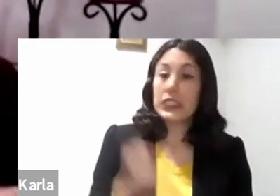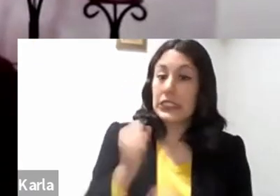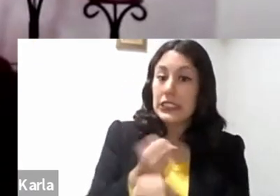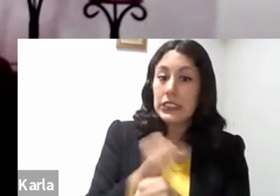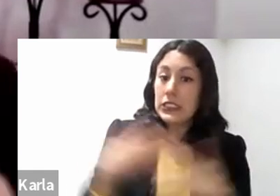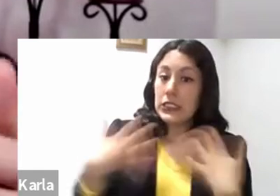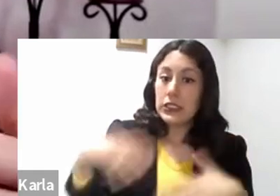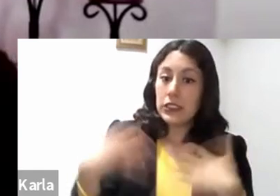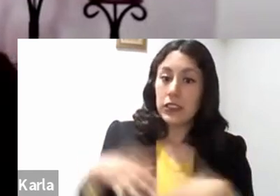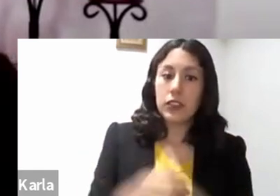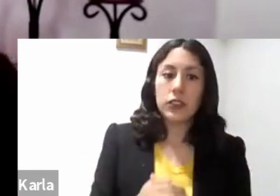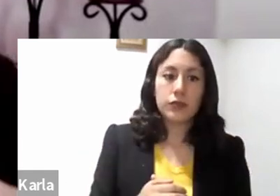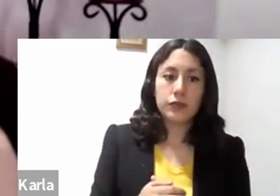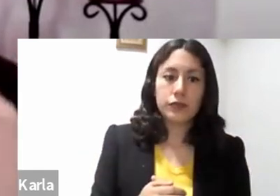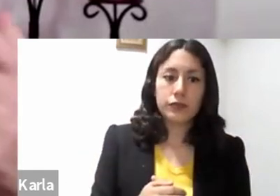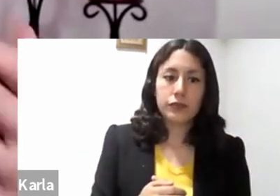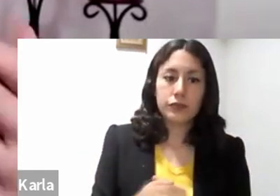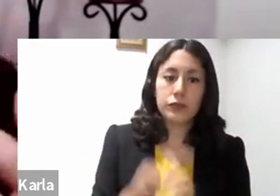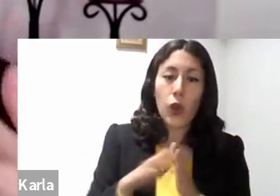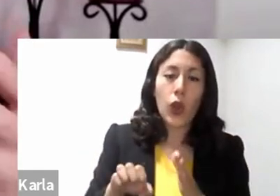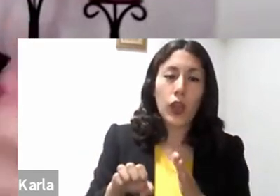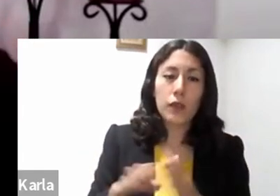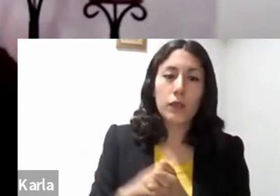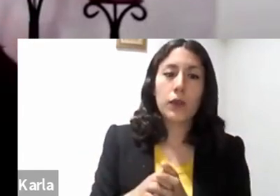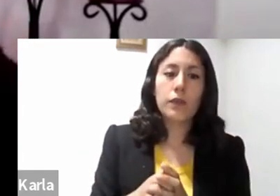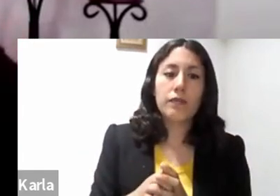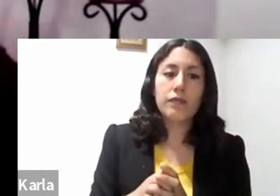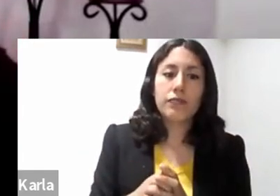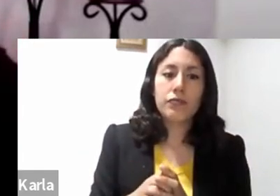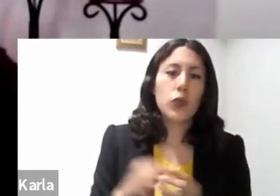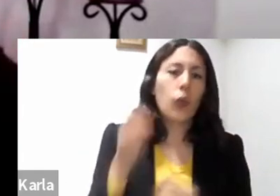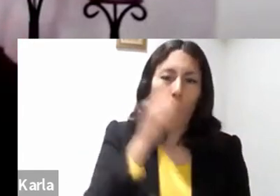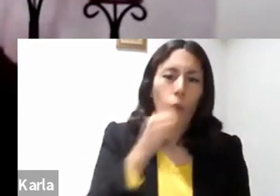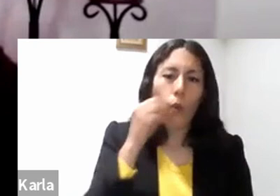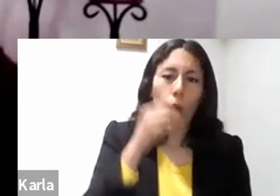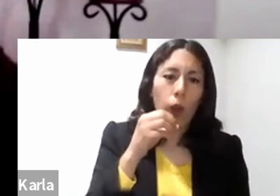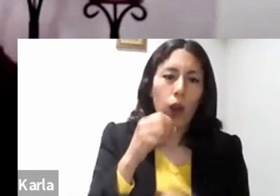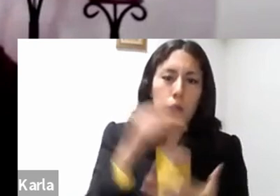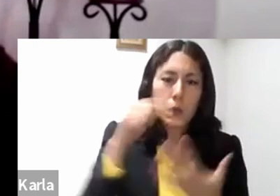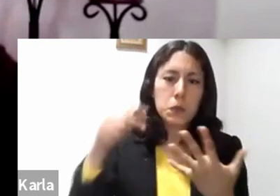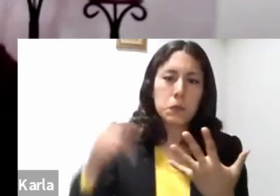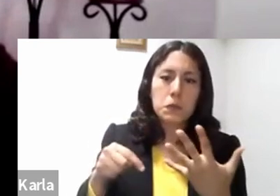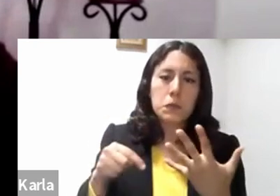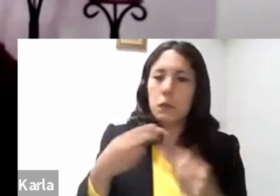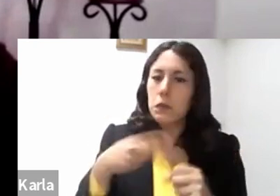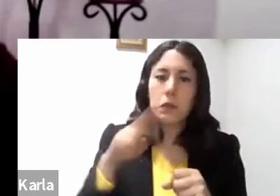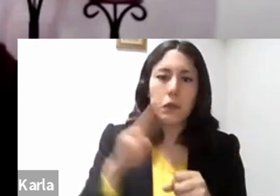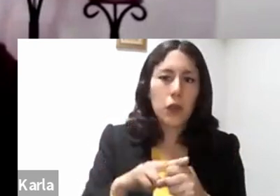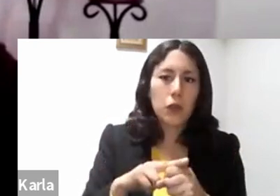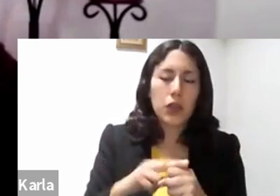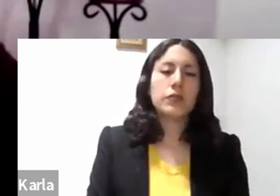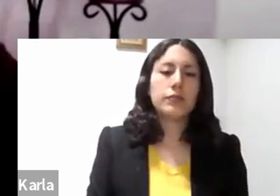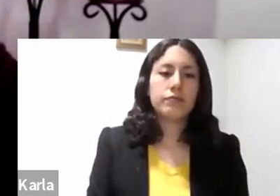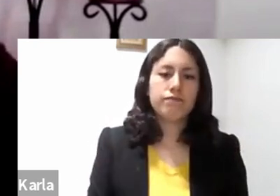el ave maría el padre nuestro estas son cosas que son fáciles de hacer en nuestra relación con dios y luego